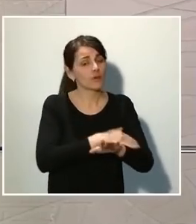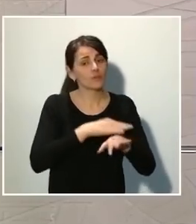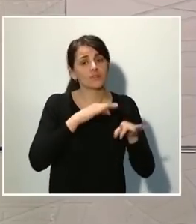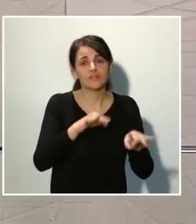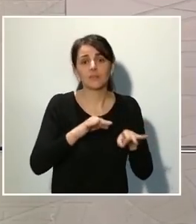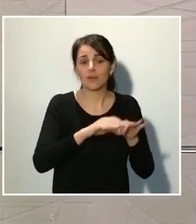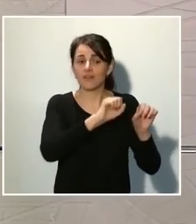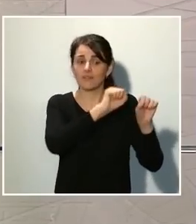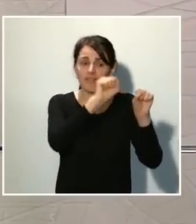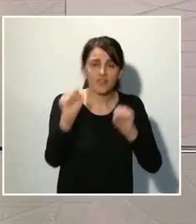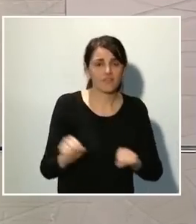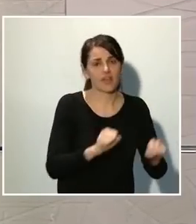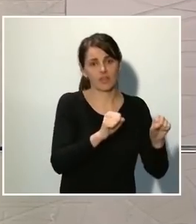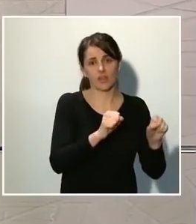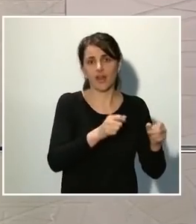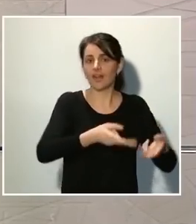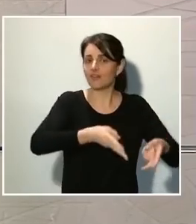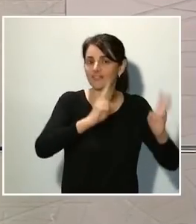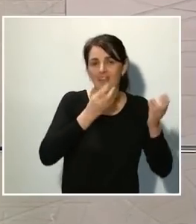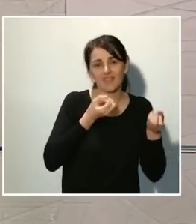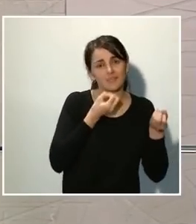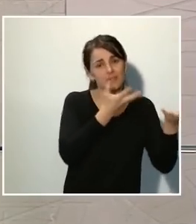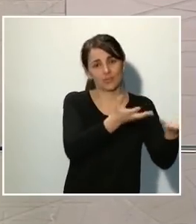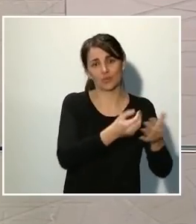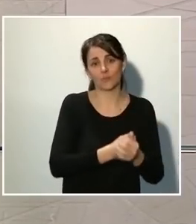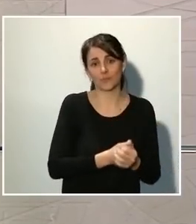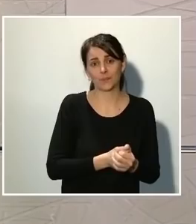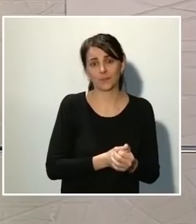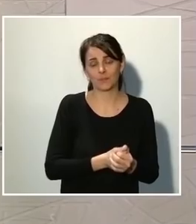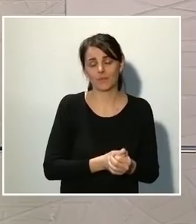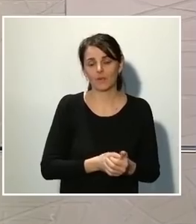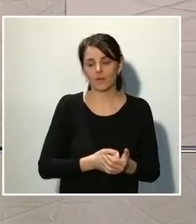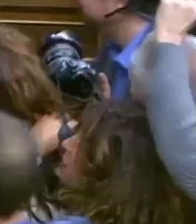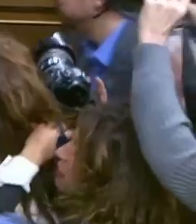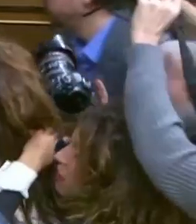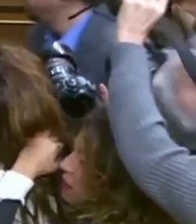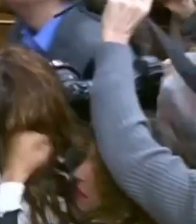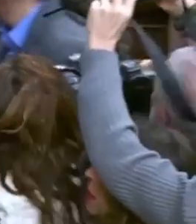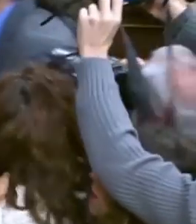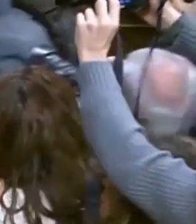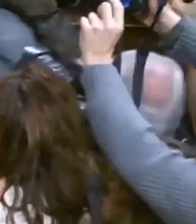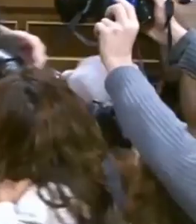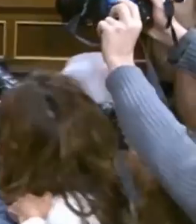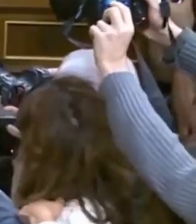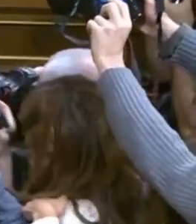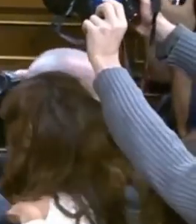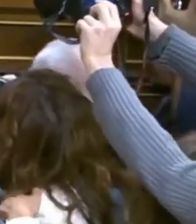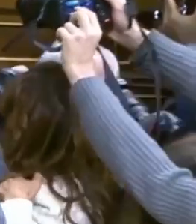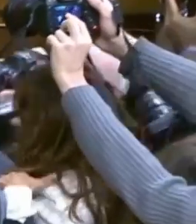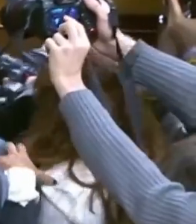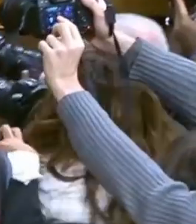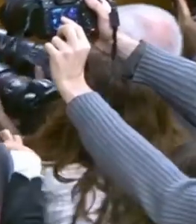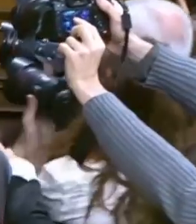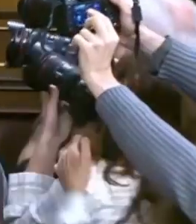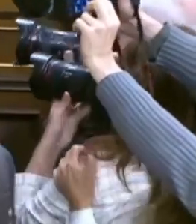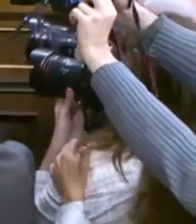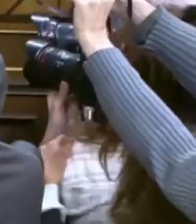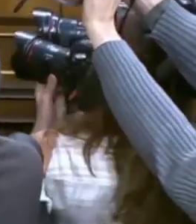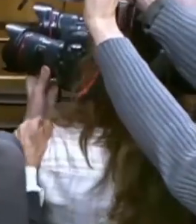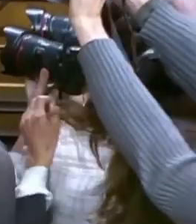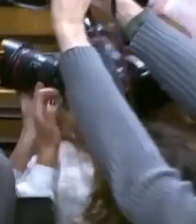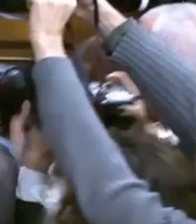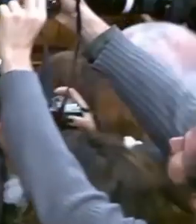comisión hasta que se resolviera el trámite penal de la sala segunda del Tribunal Supremo por la querella que le hemos puesto.